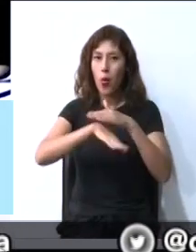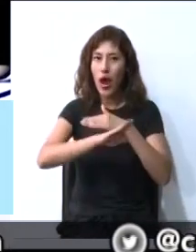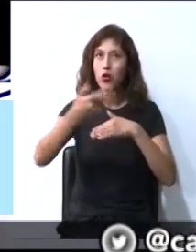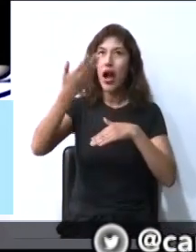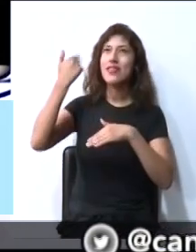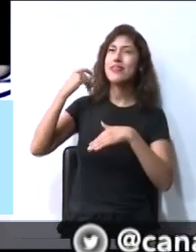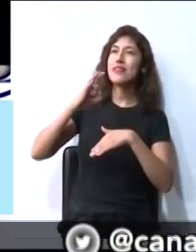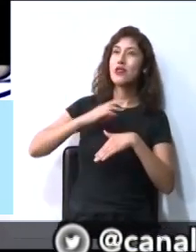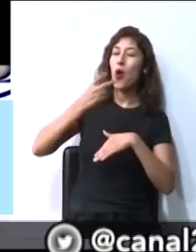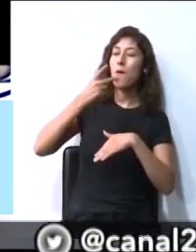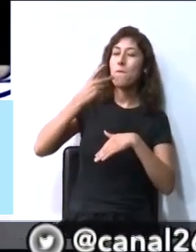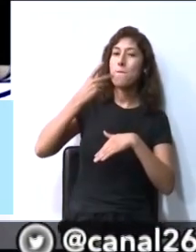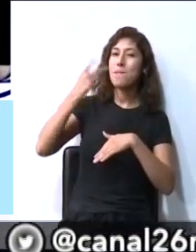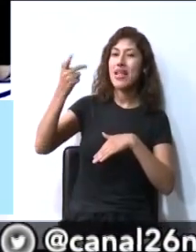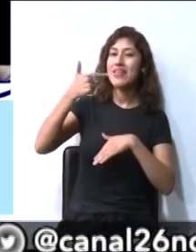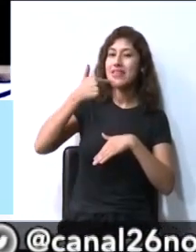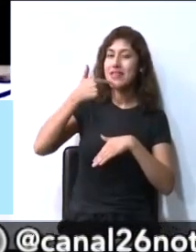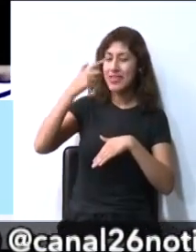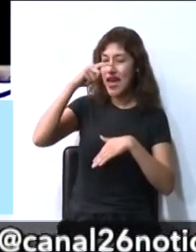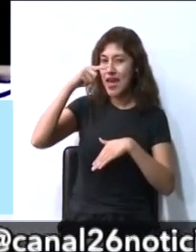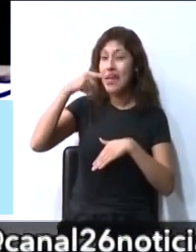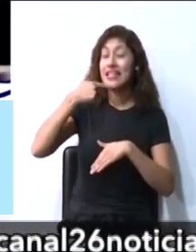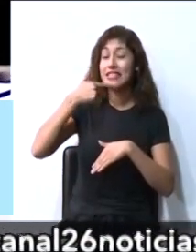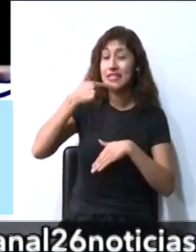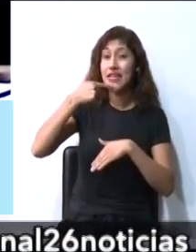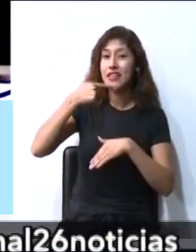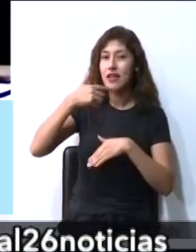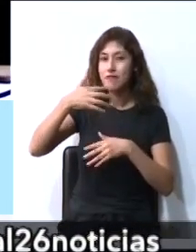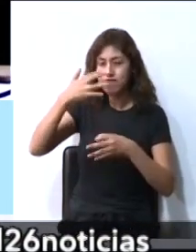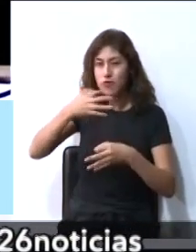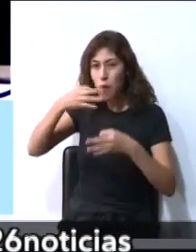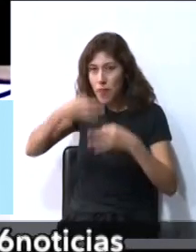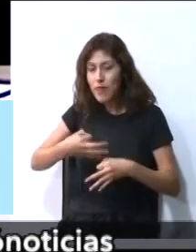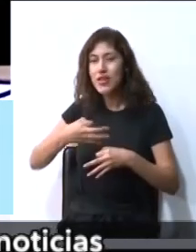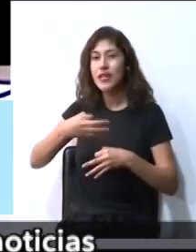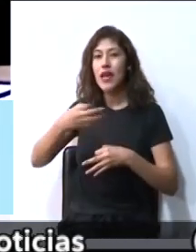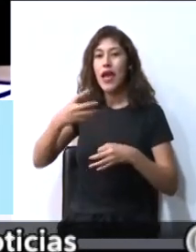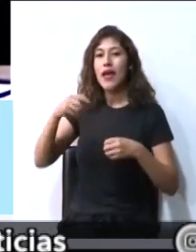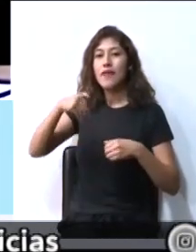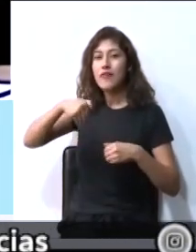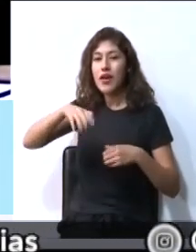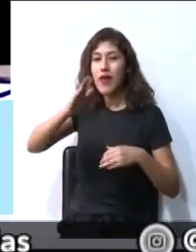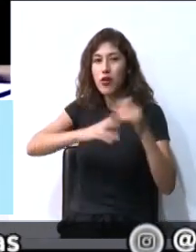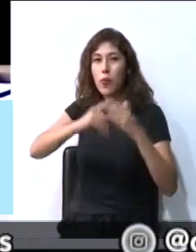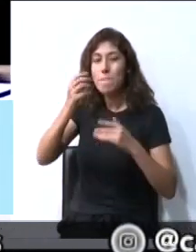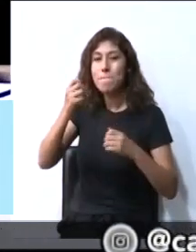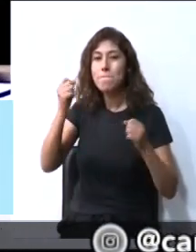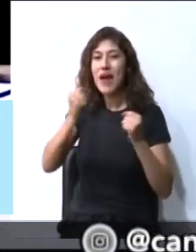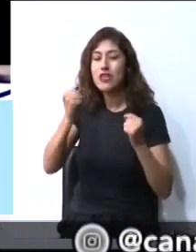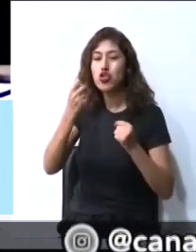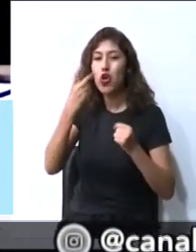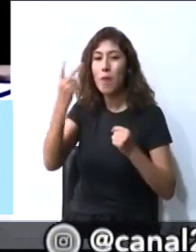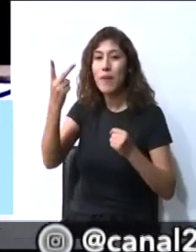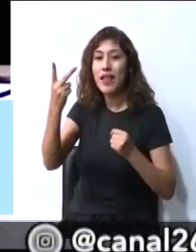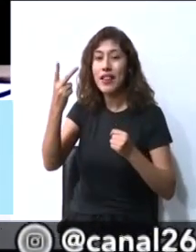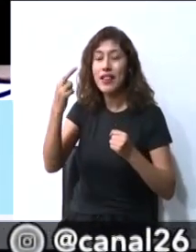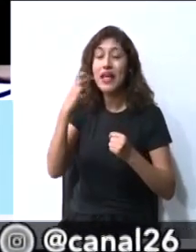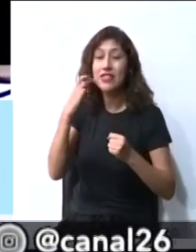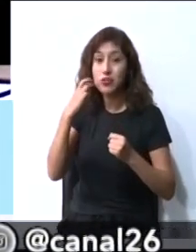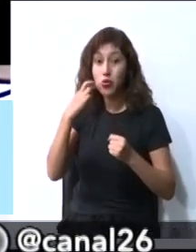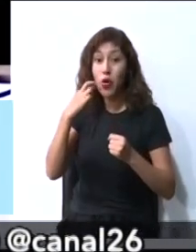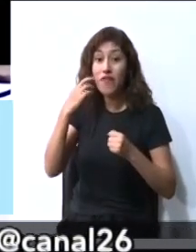2017, me comprometí a inaugurarla el 25 de mayo del 19. Y así fue, cumplimos. Es la obra